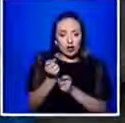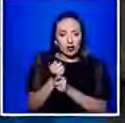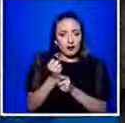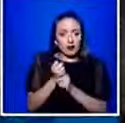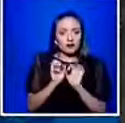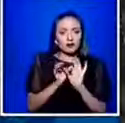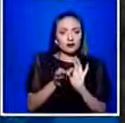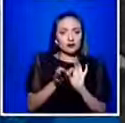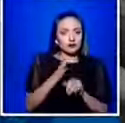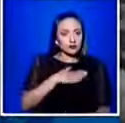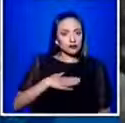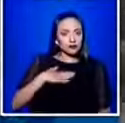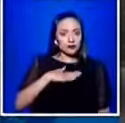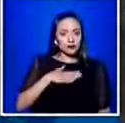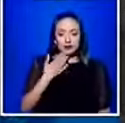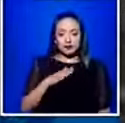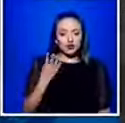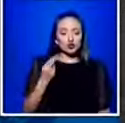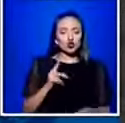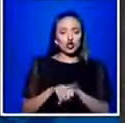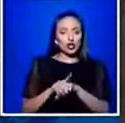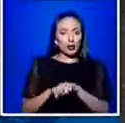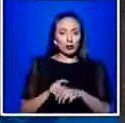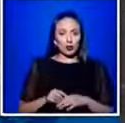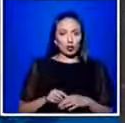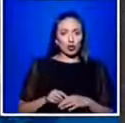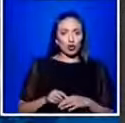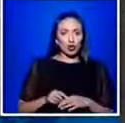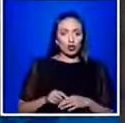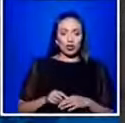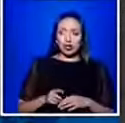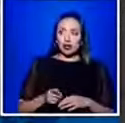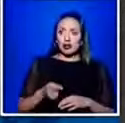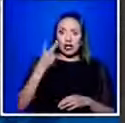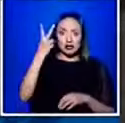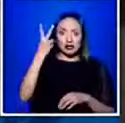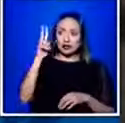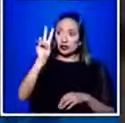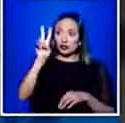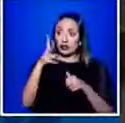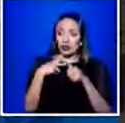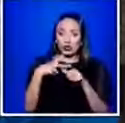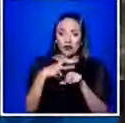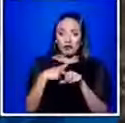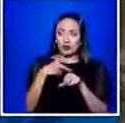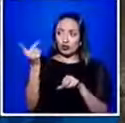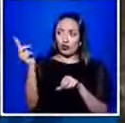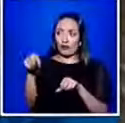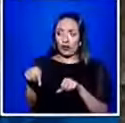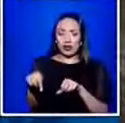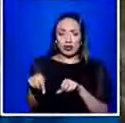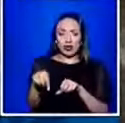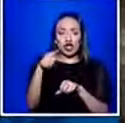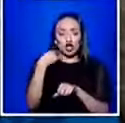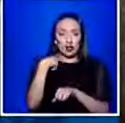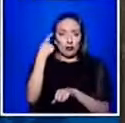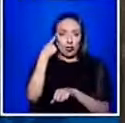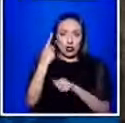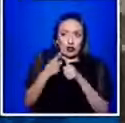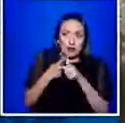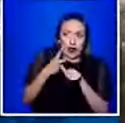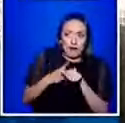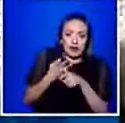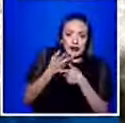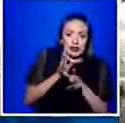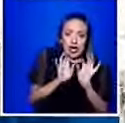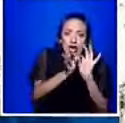porque ya está mucho tiempo, dése cuenta, como digo, en el viaje suya, pues segunda vez que viene, y nosotros pensábamos, la primera vez que